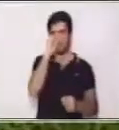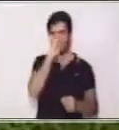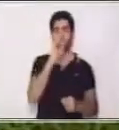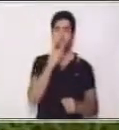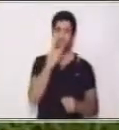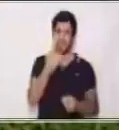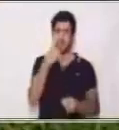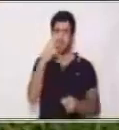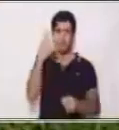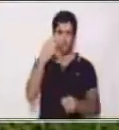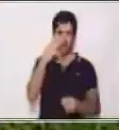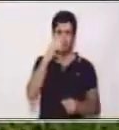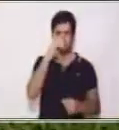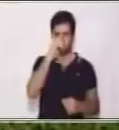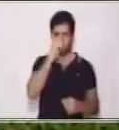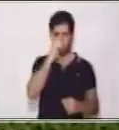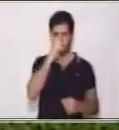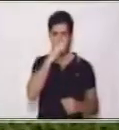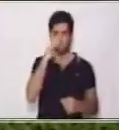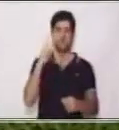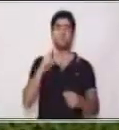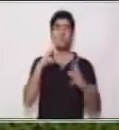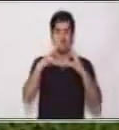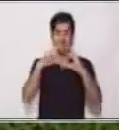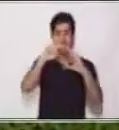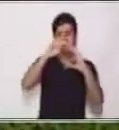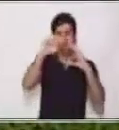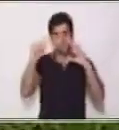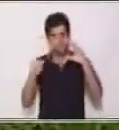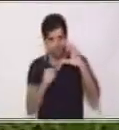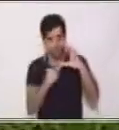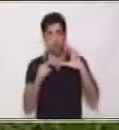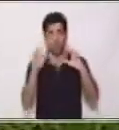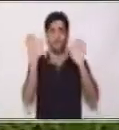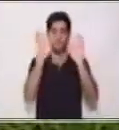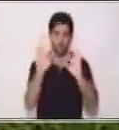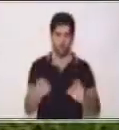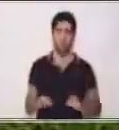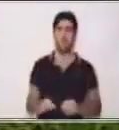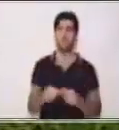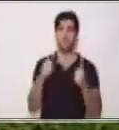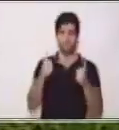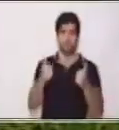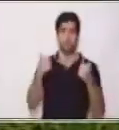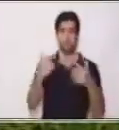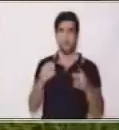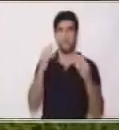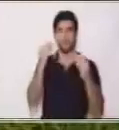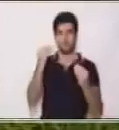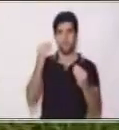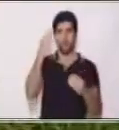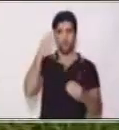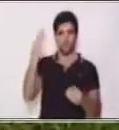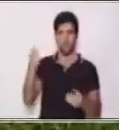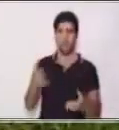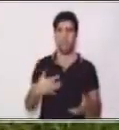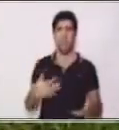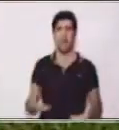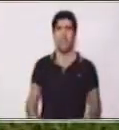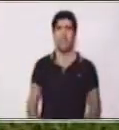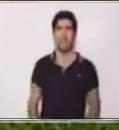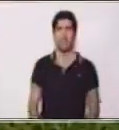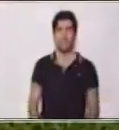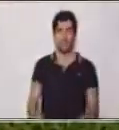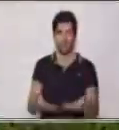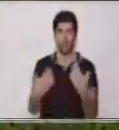el radio y podemos calcular lo que es el volumen, ¿verdad? Entonces, muchas gracias. Vamos a devolver